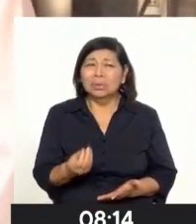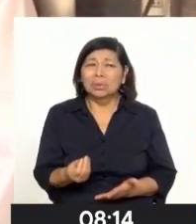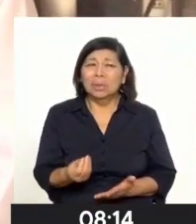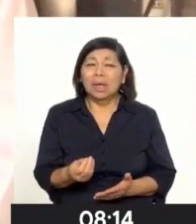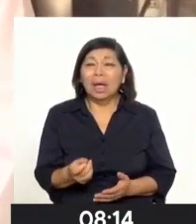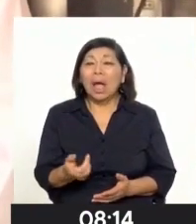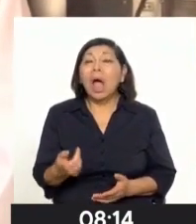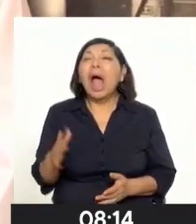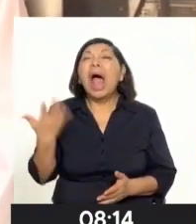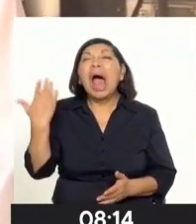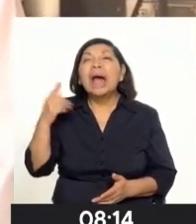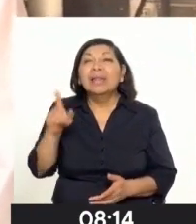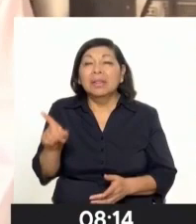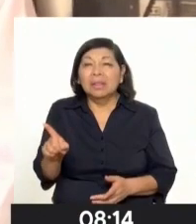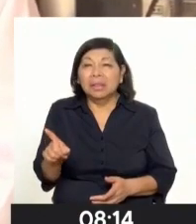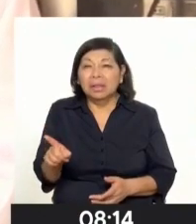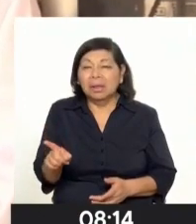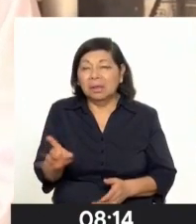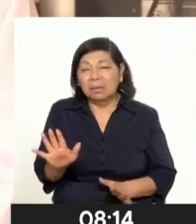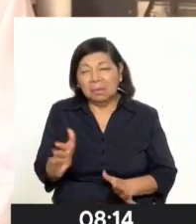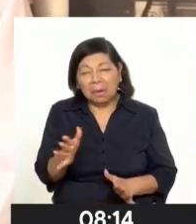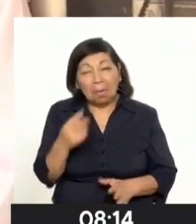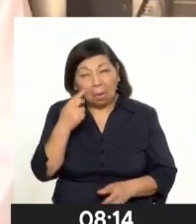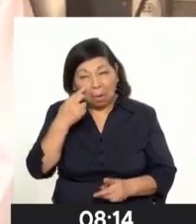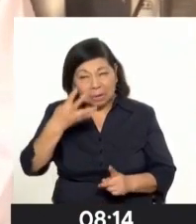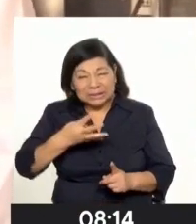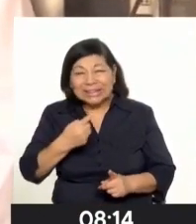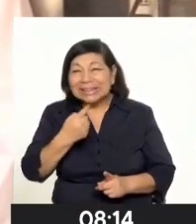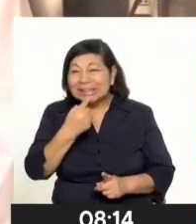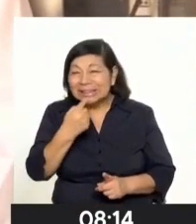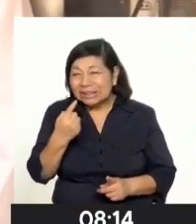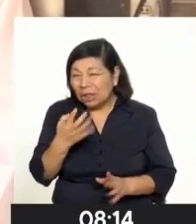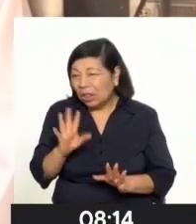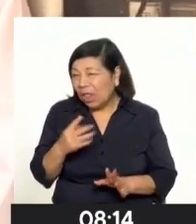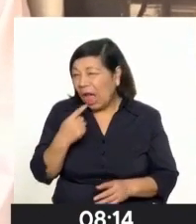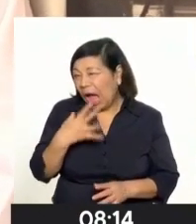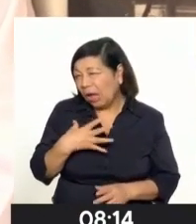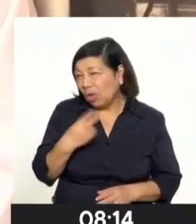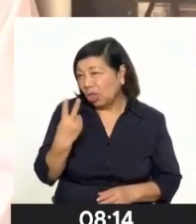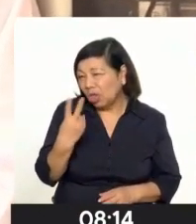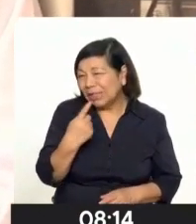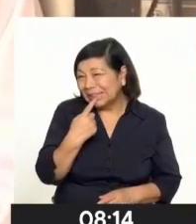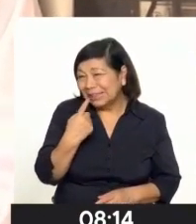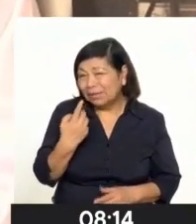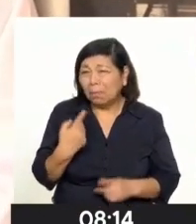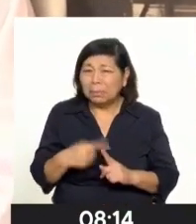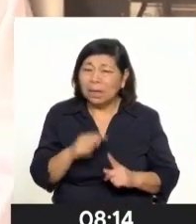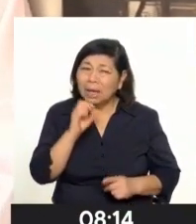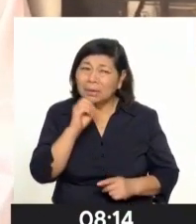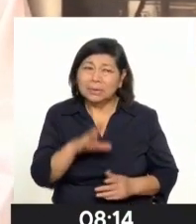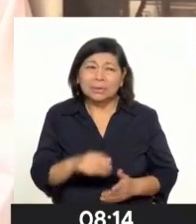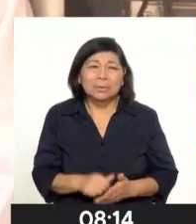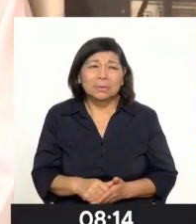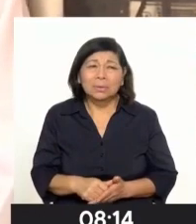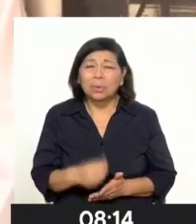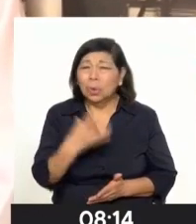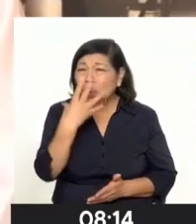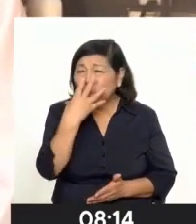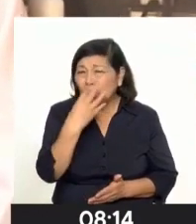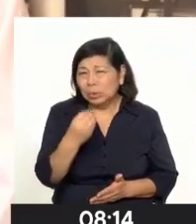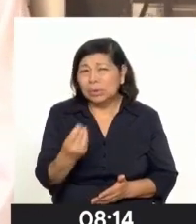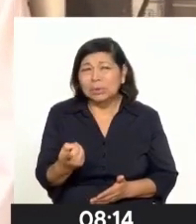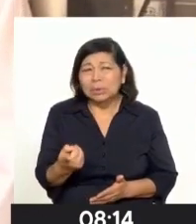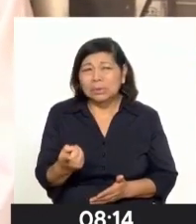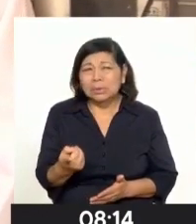sido domesticado tiene dos años de edad por la revisión de los dientes y por otro lado es penoso anunciar de que este zorrito